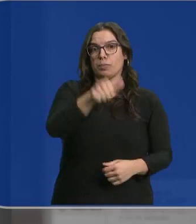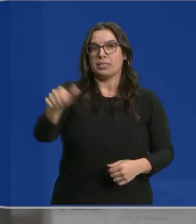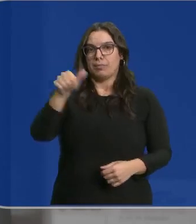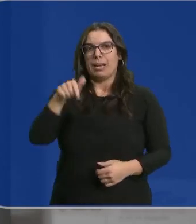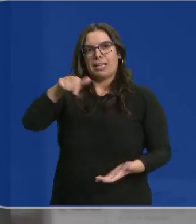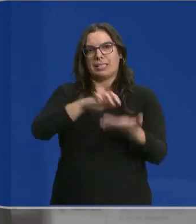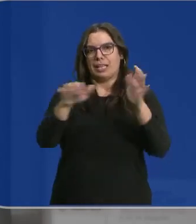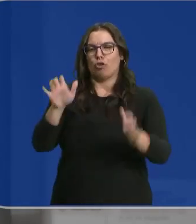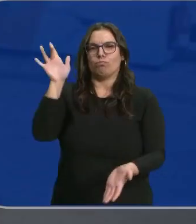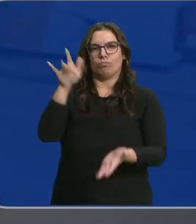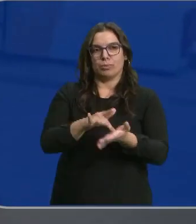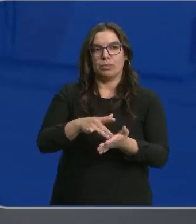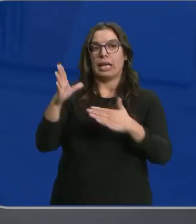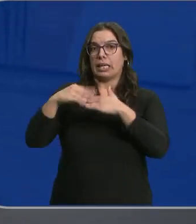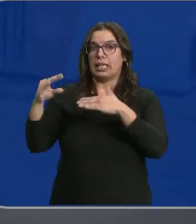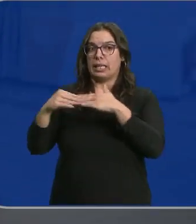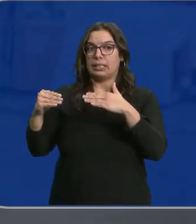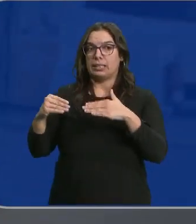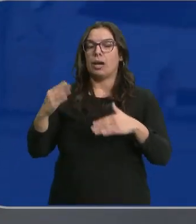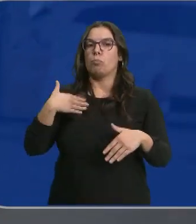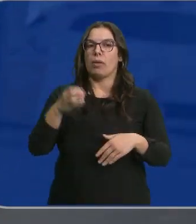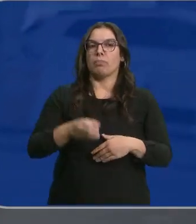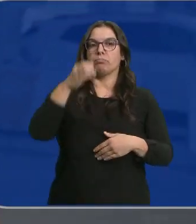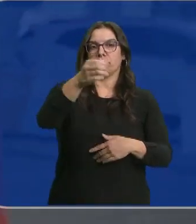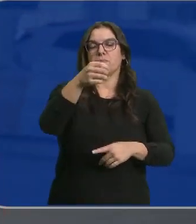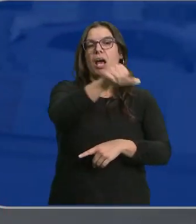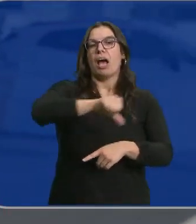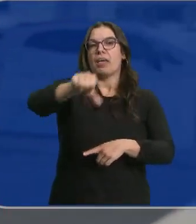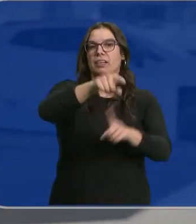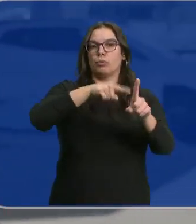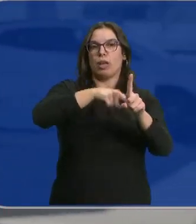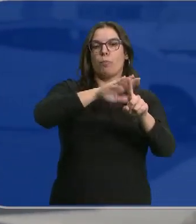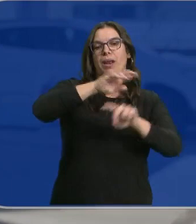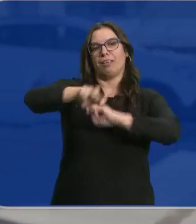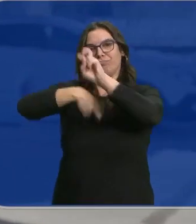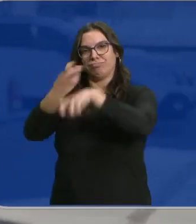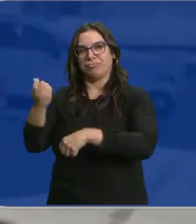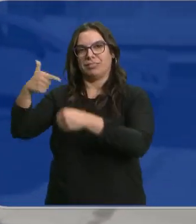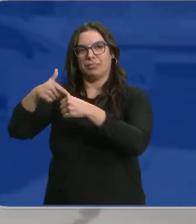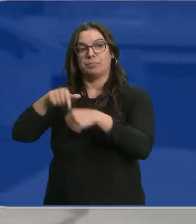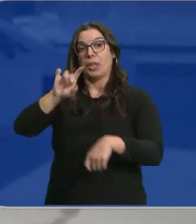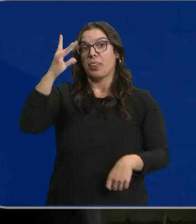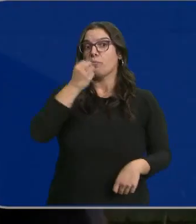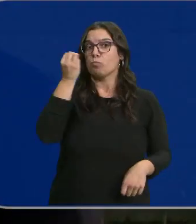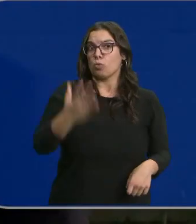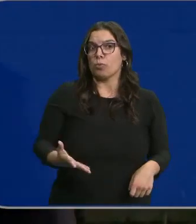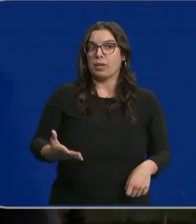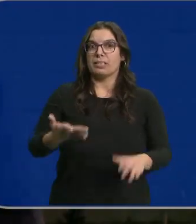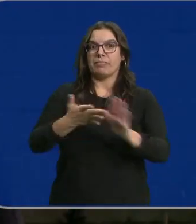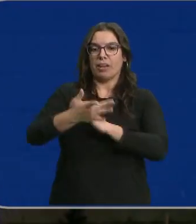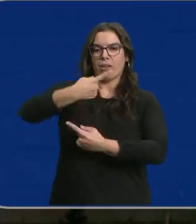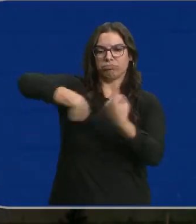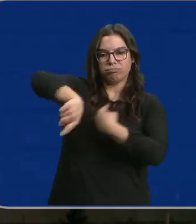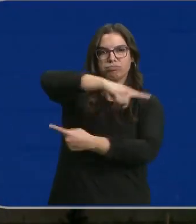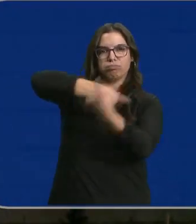a Castilla y León. El cliente podrá entregar aceite usado para que se convierta en combustible. Es una muy buena iniciativa que cierra el